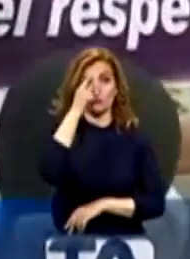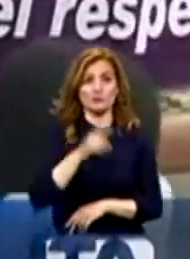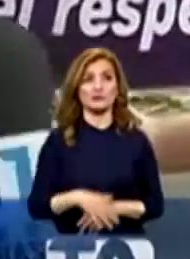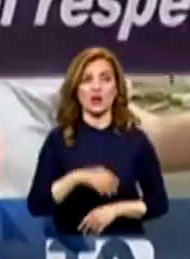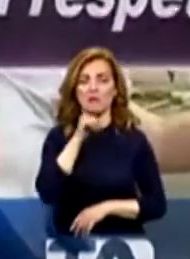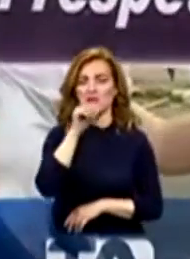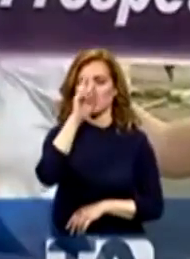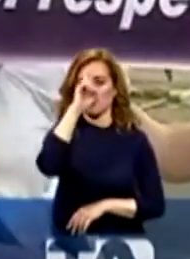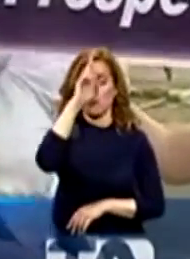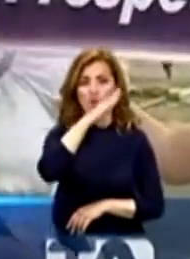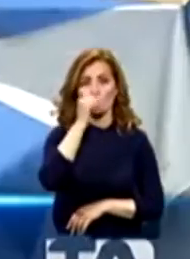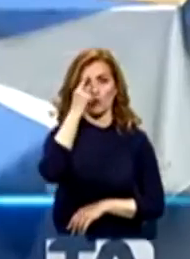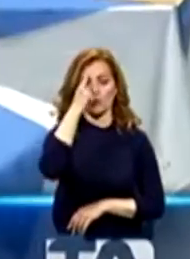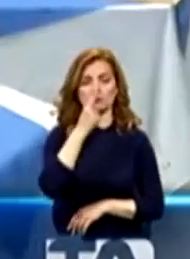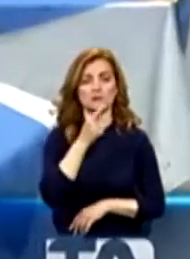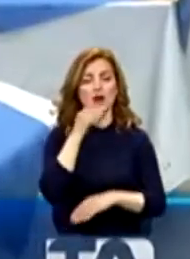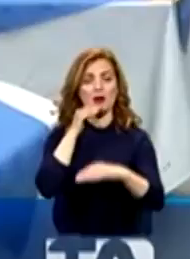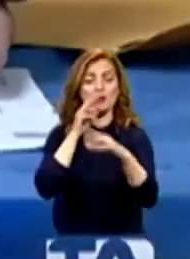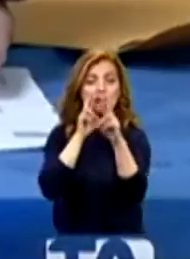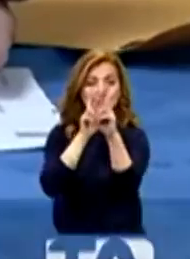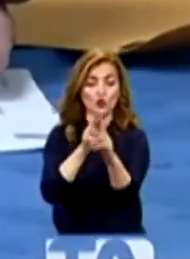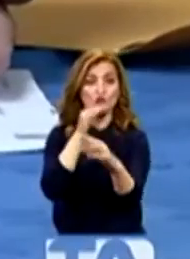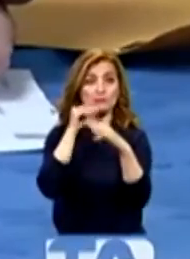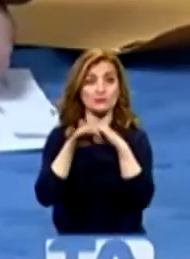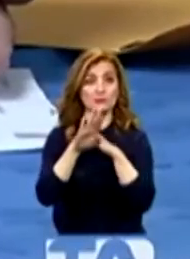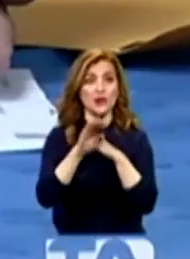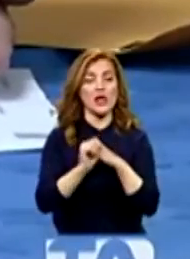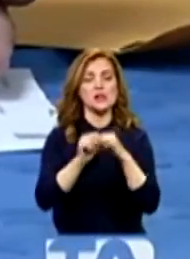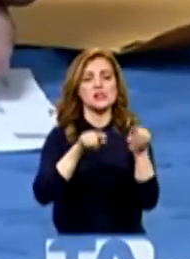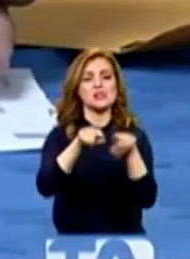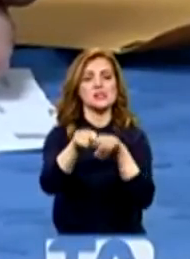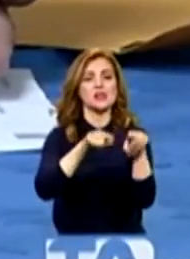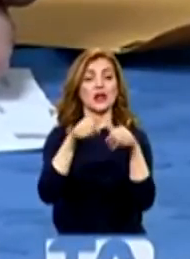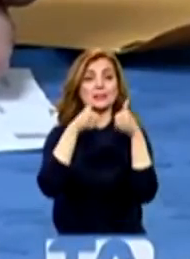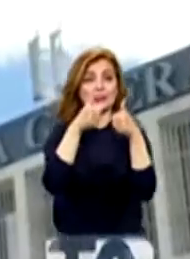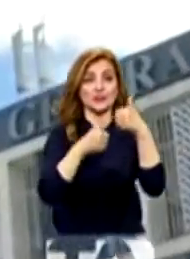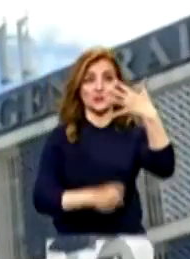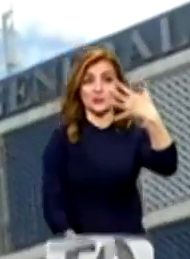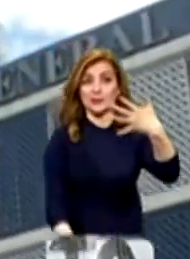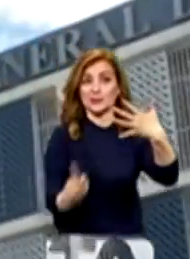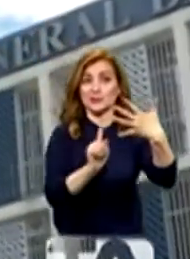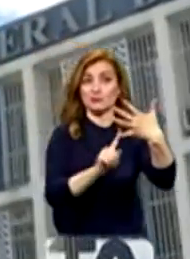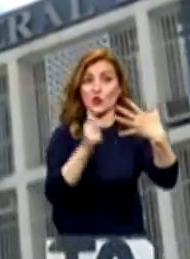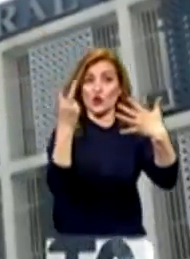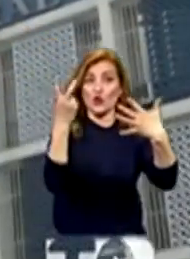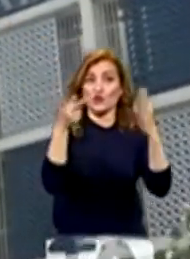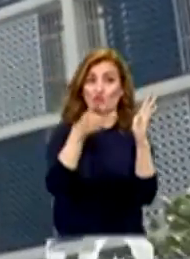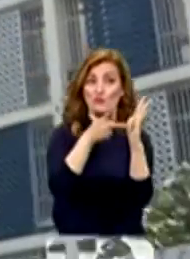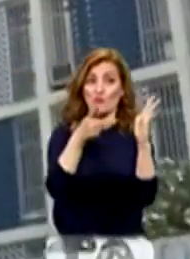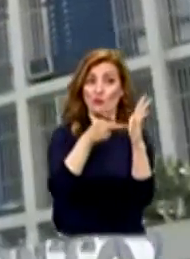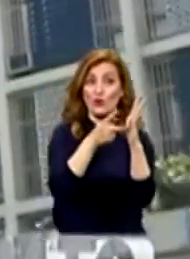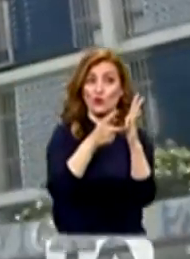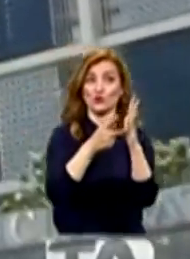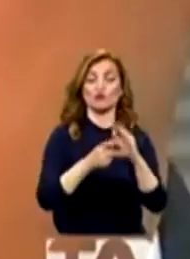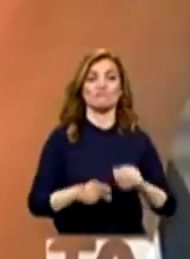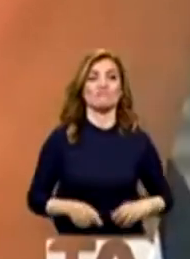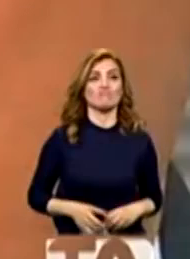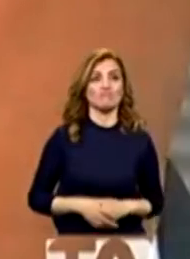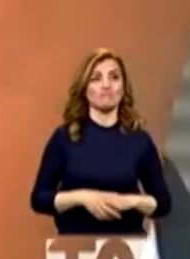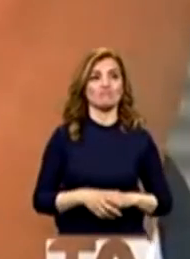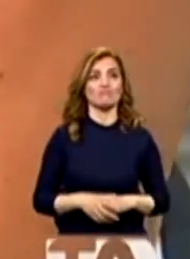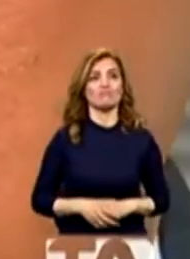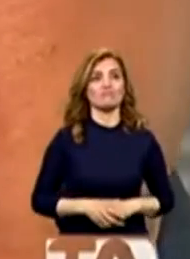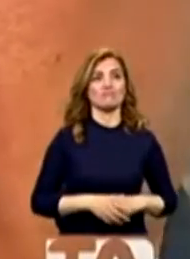Al correo electrónico. La carta. Es el quinto mejor puntuado al concurso, aun cuando le separan más de 12 puntos del primer lugar. Es